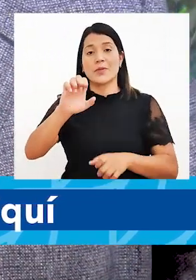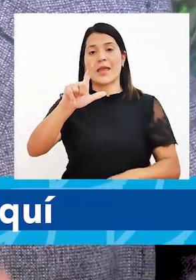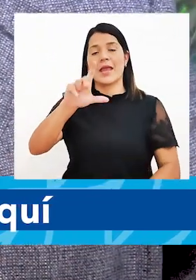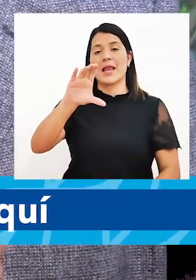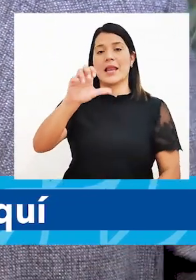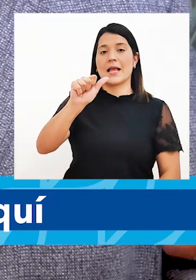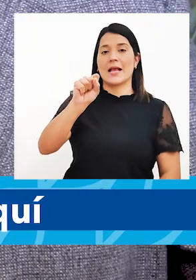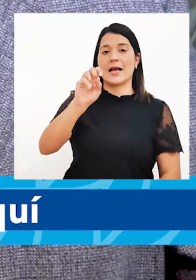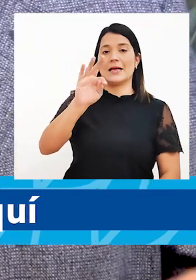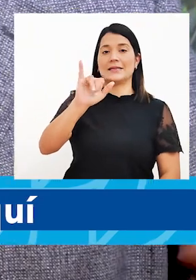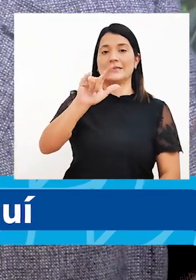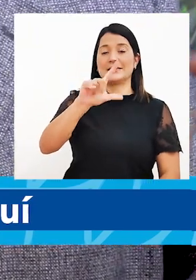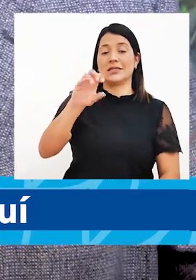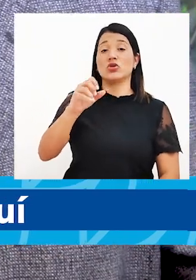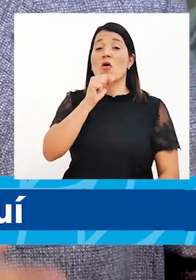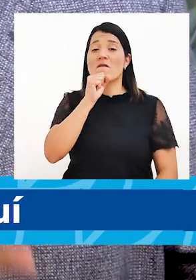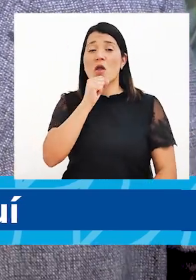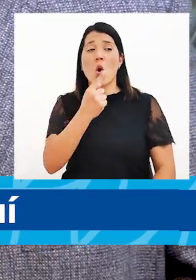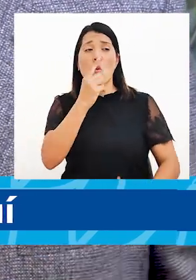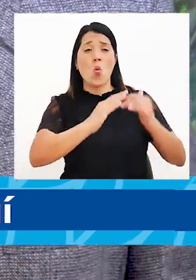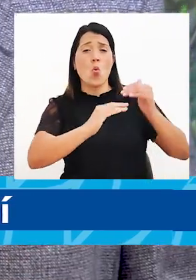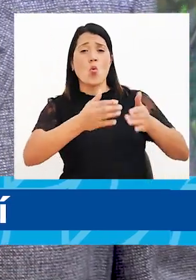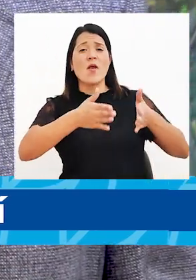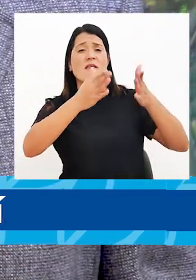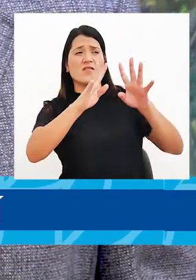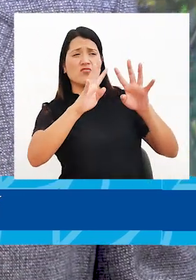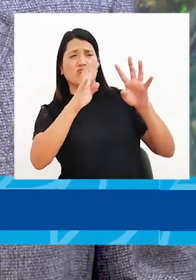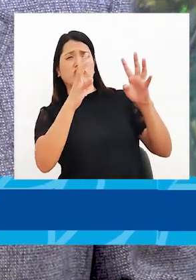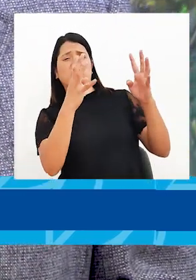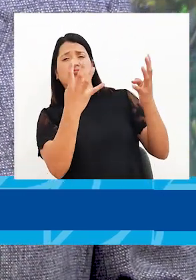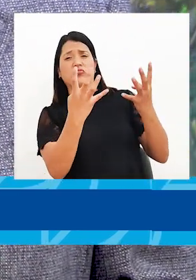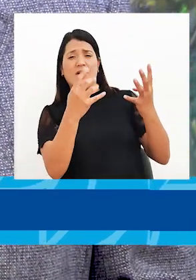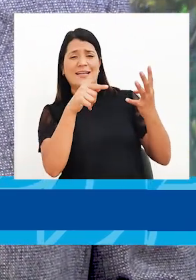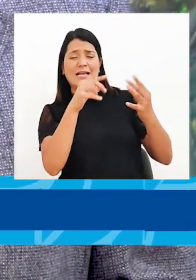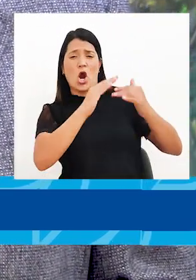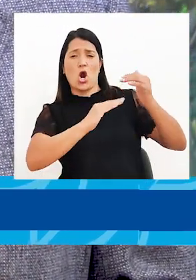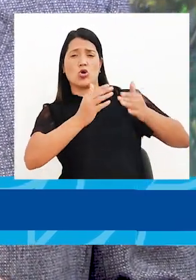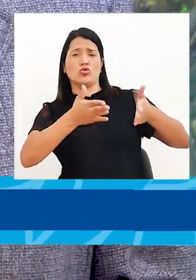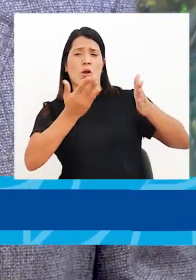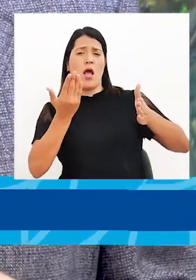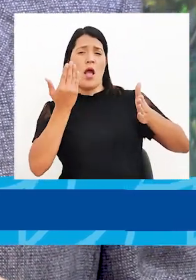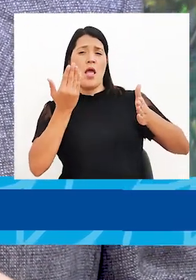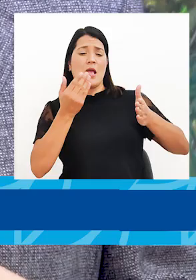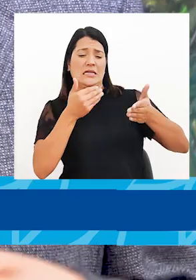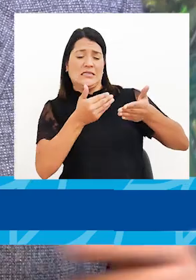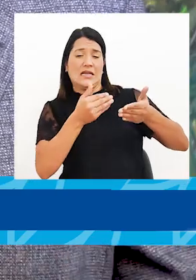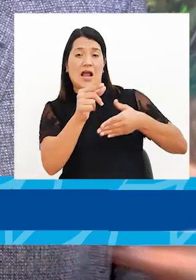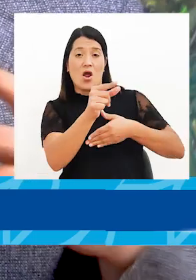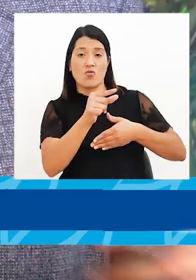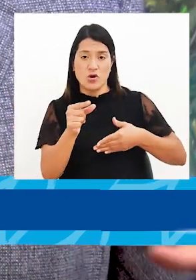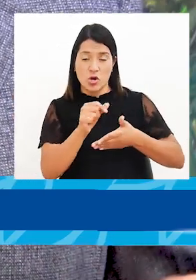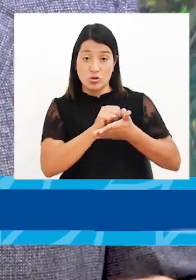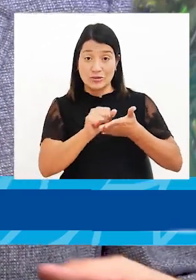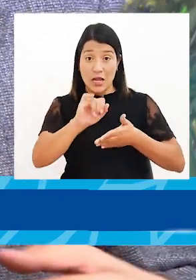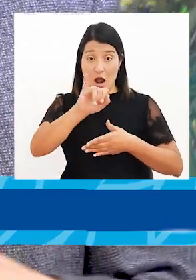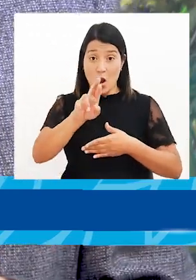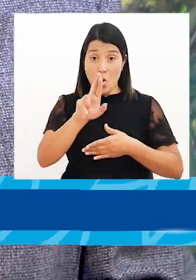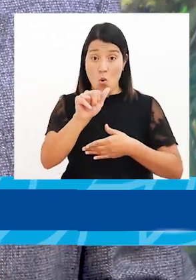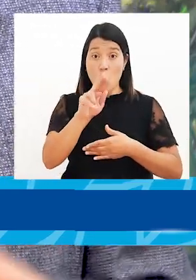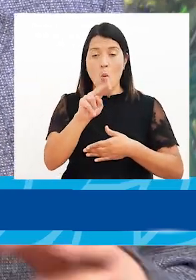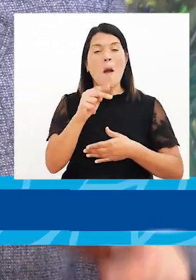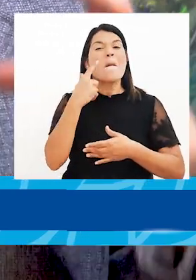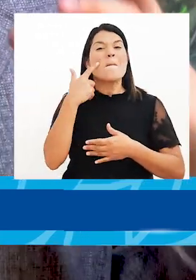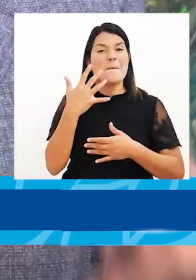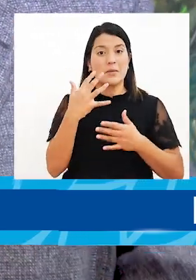castillo viejo, fue una edificación colonial construida en el río San Juan, precisamente para defenderse